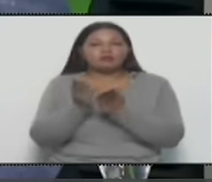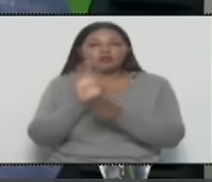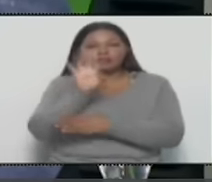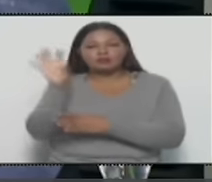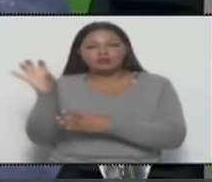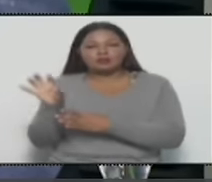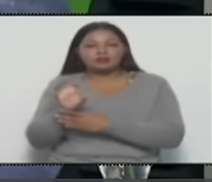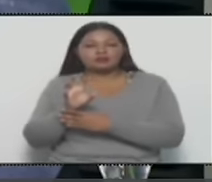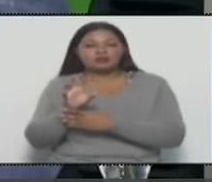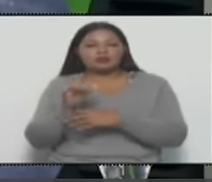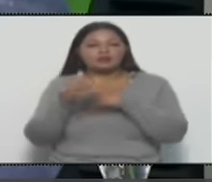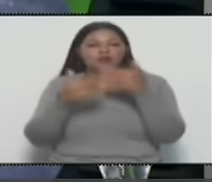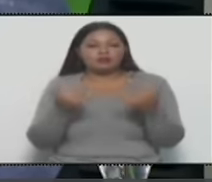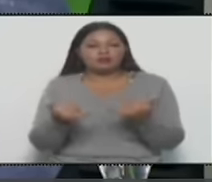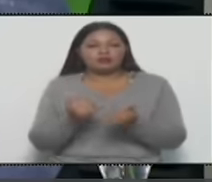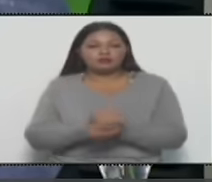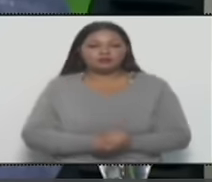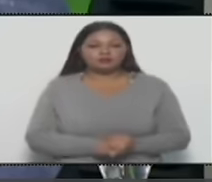países,